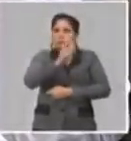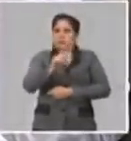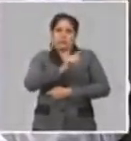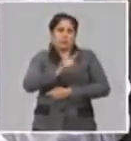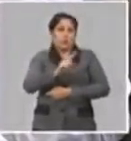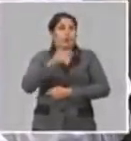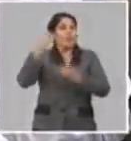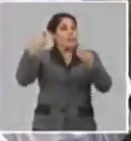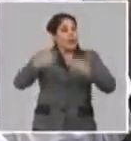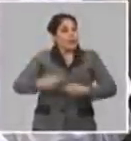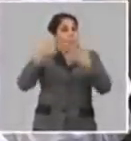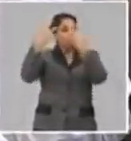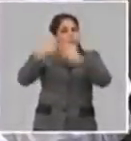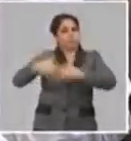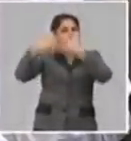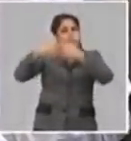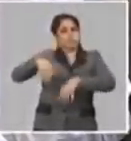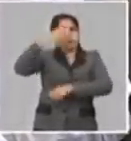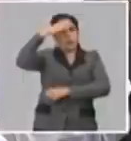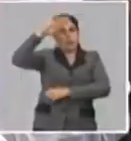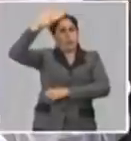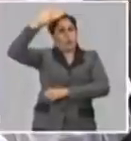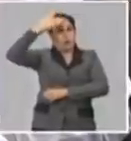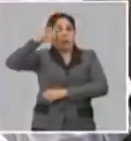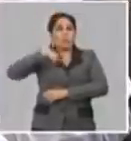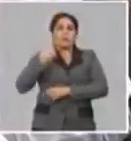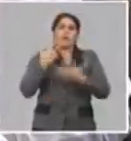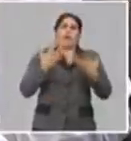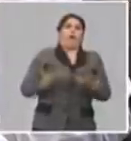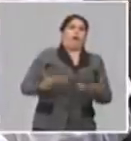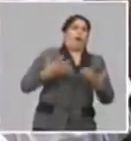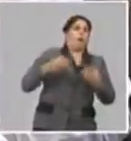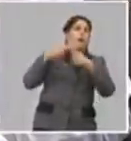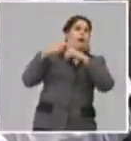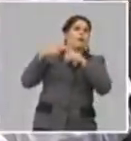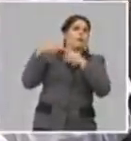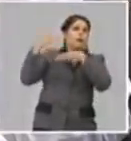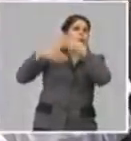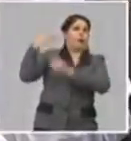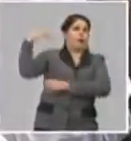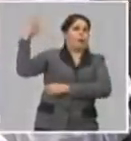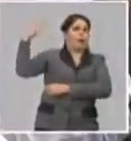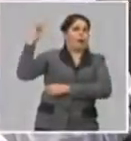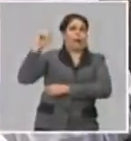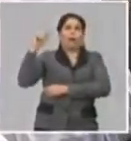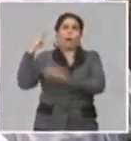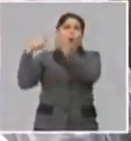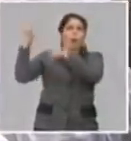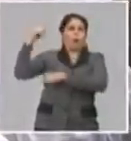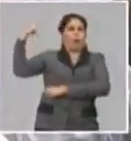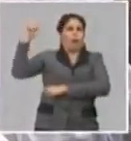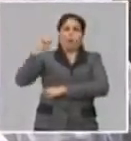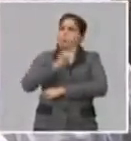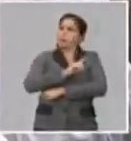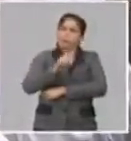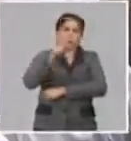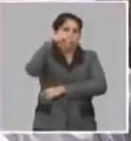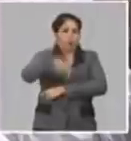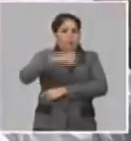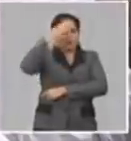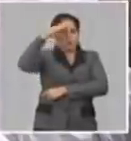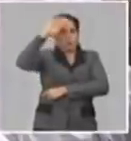ha hecho daño, que nos ha acomodado a que las soluciones a los déficits de la economía tienen que venir de afuera en un